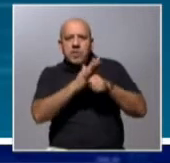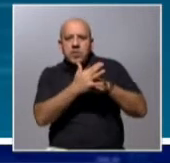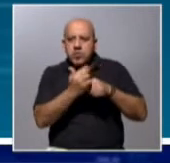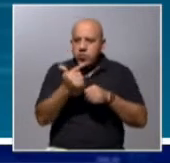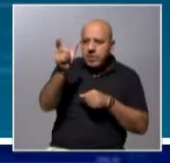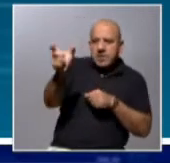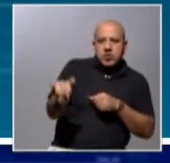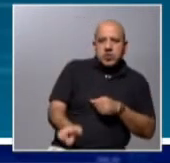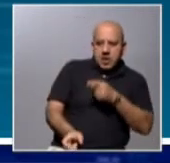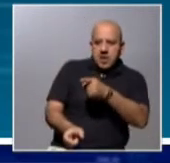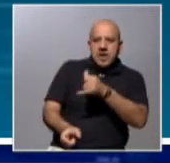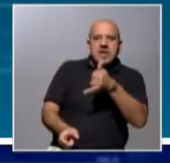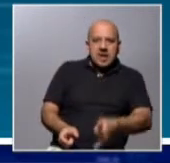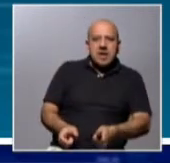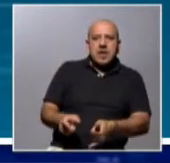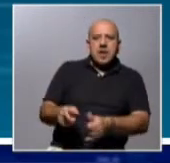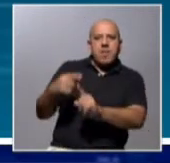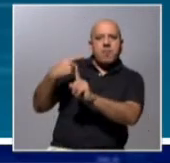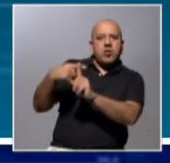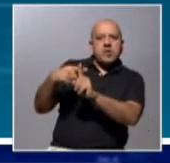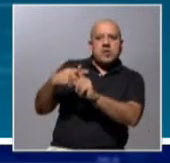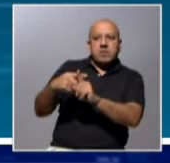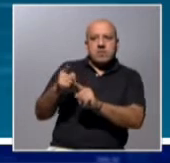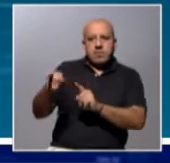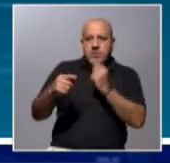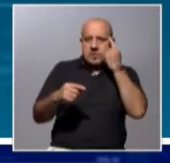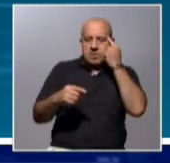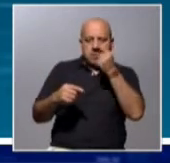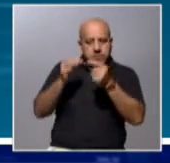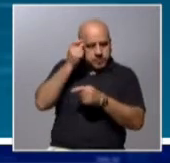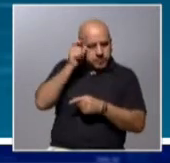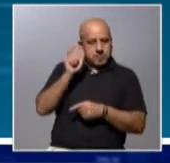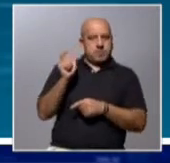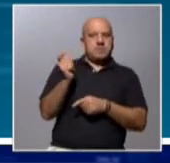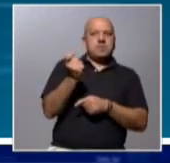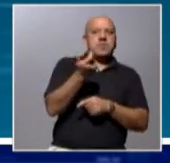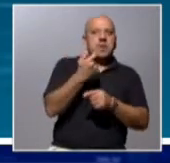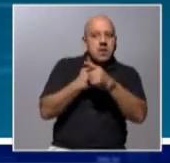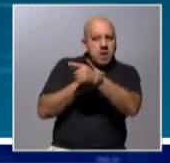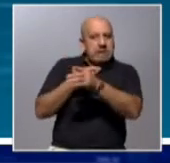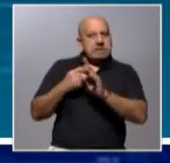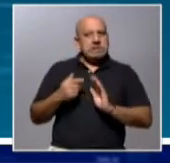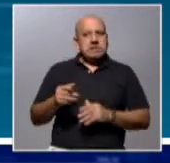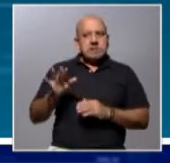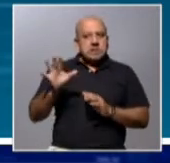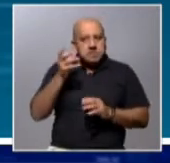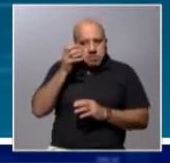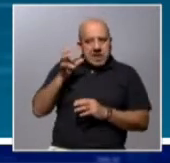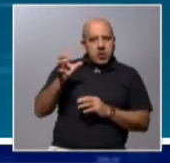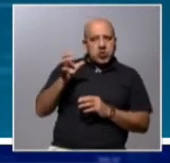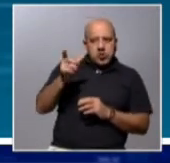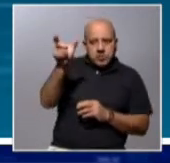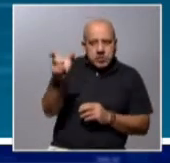al otro como una amenaza, ¿no? Y ahí hay como varias cosas. Y una tiene que ver con